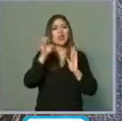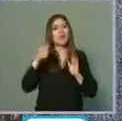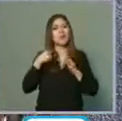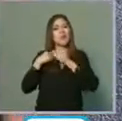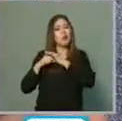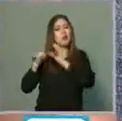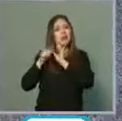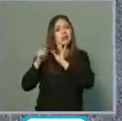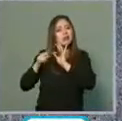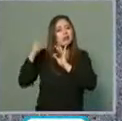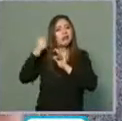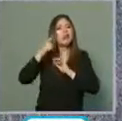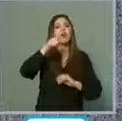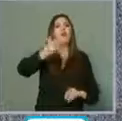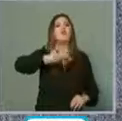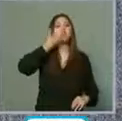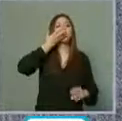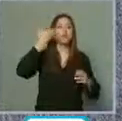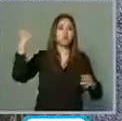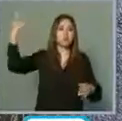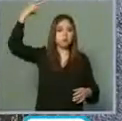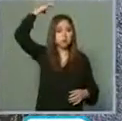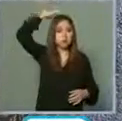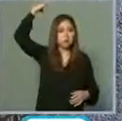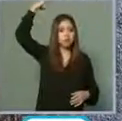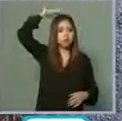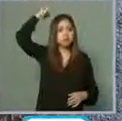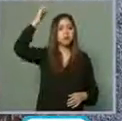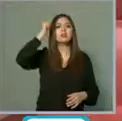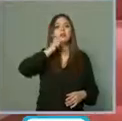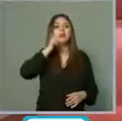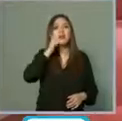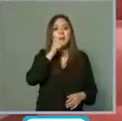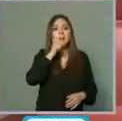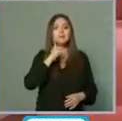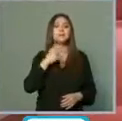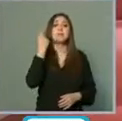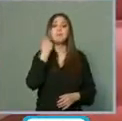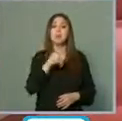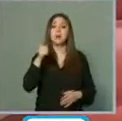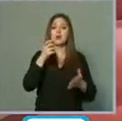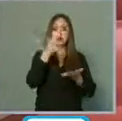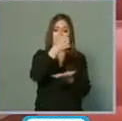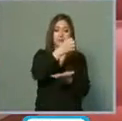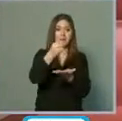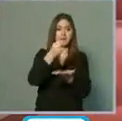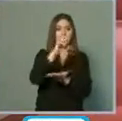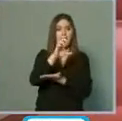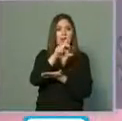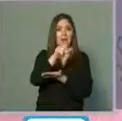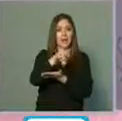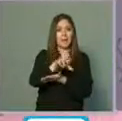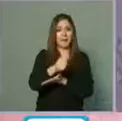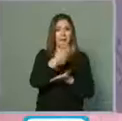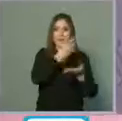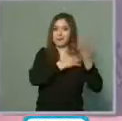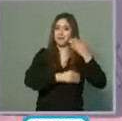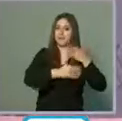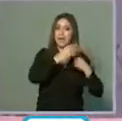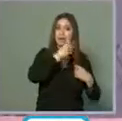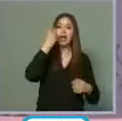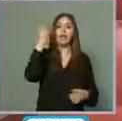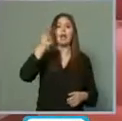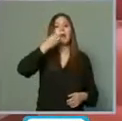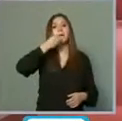chongo. Exacto. Para que no se te vea, te agarras el chongo y ya de ahí no sales. Entonces, las cremas para peinar son increíbles. A mí me encanta esta, que es justamente